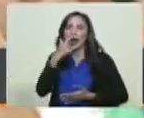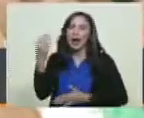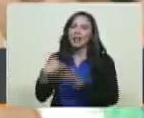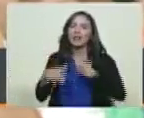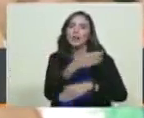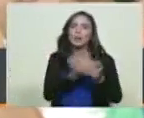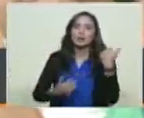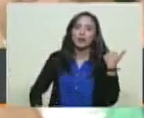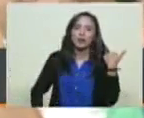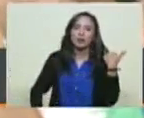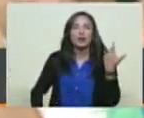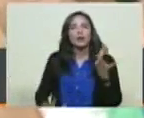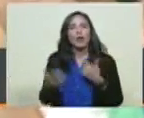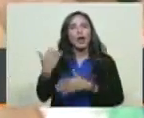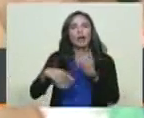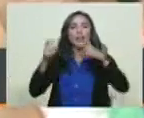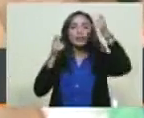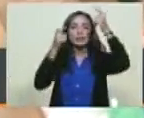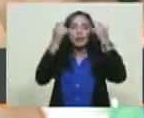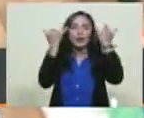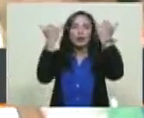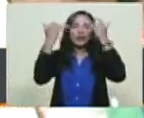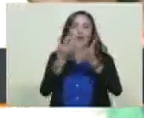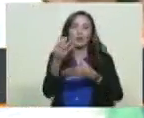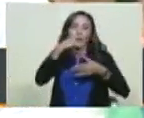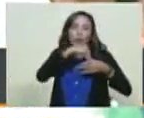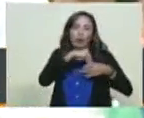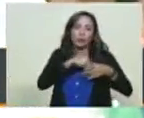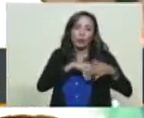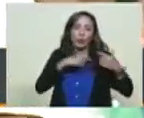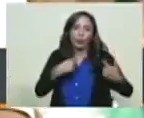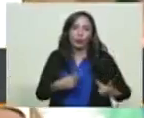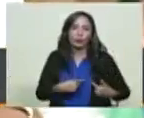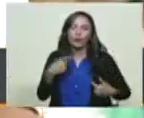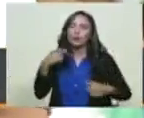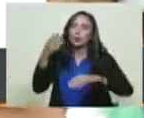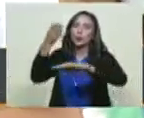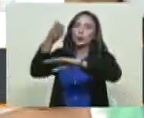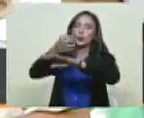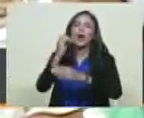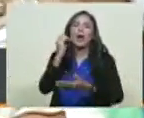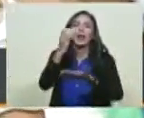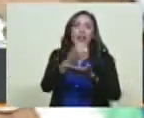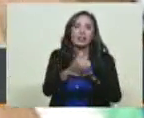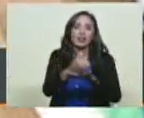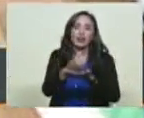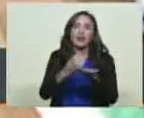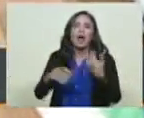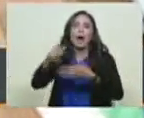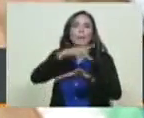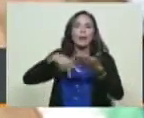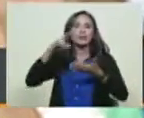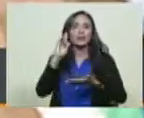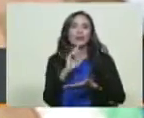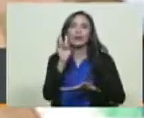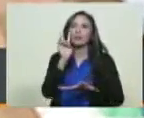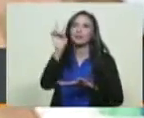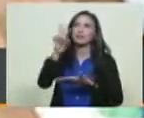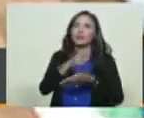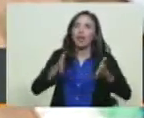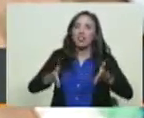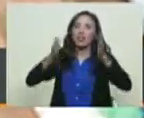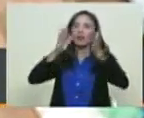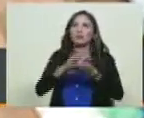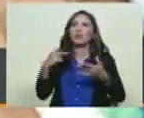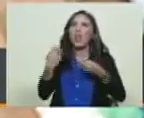sembrado a nuestro comandante chávez y me fui a la plaza bolívar de catia la mar y allí vi a bolívar y le dije bolívar y ahora